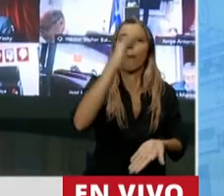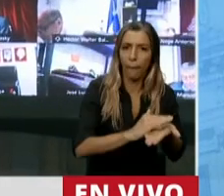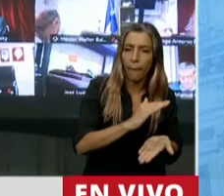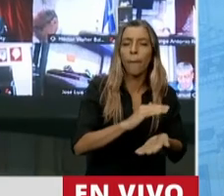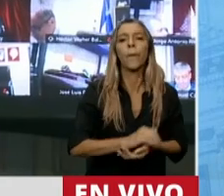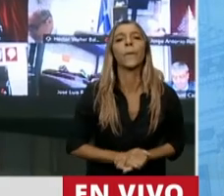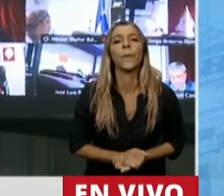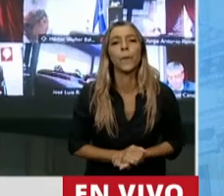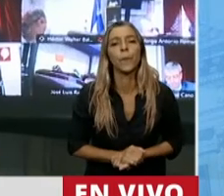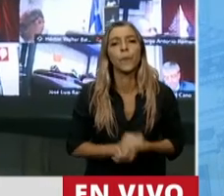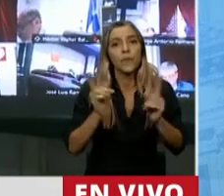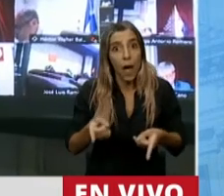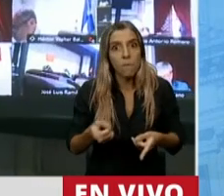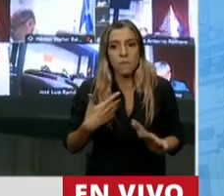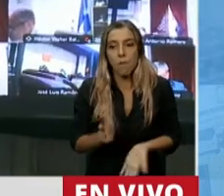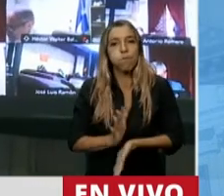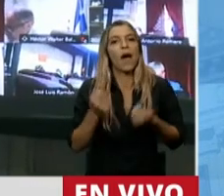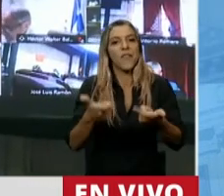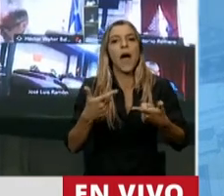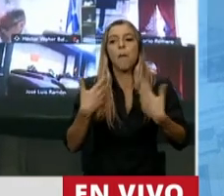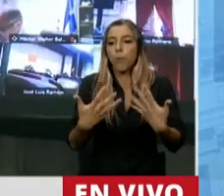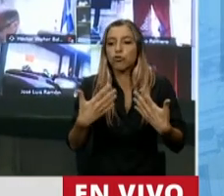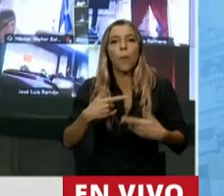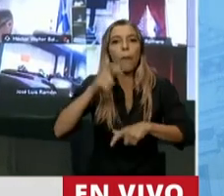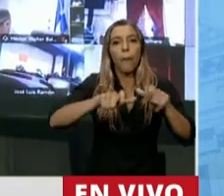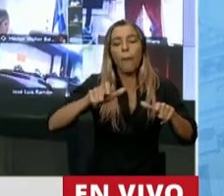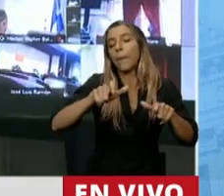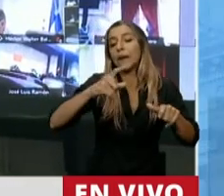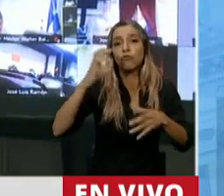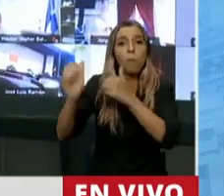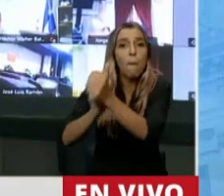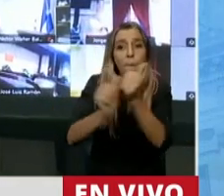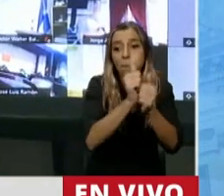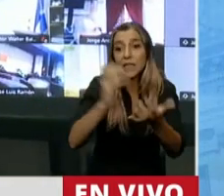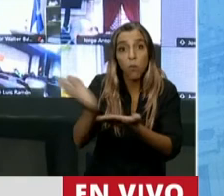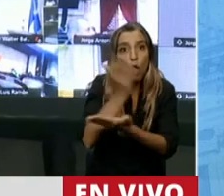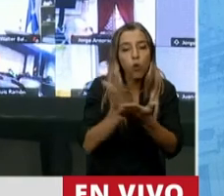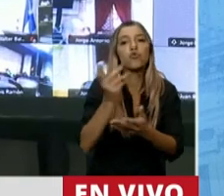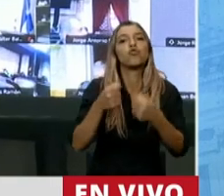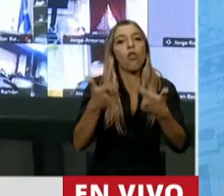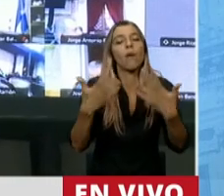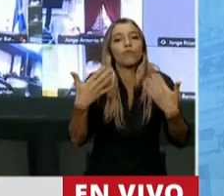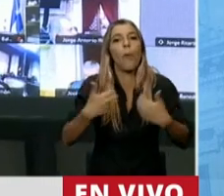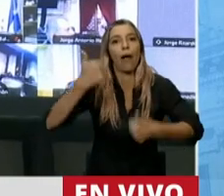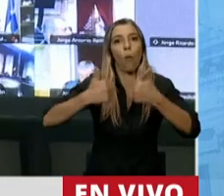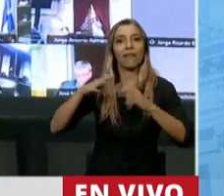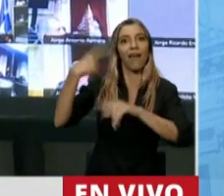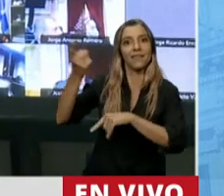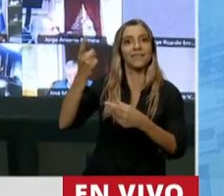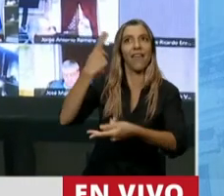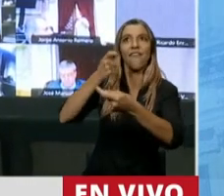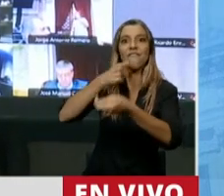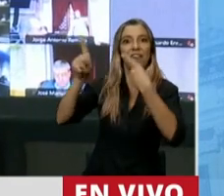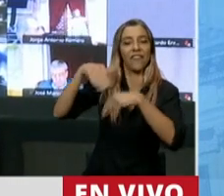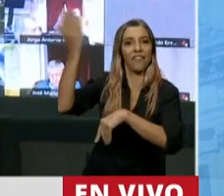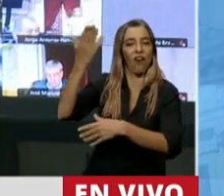dar competitividad a quienes producen para que estos puedan exportar y de esa manera nuestros productos se vendan en el